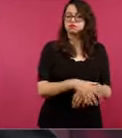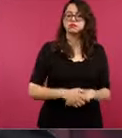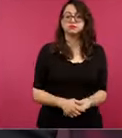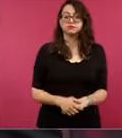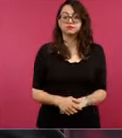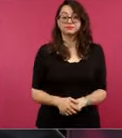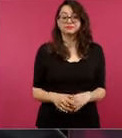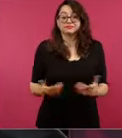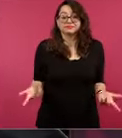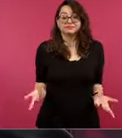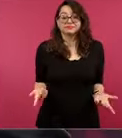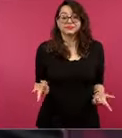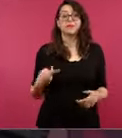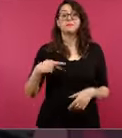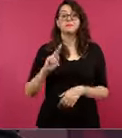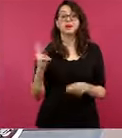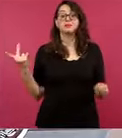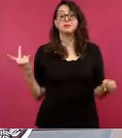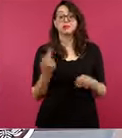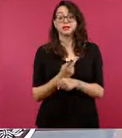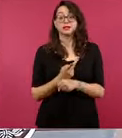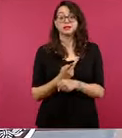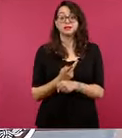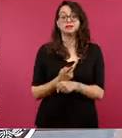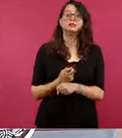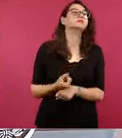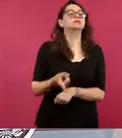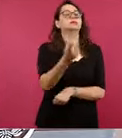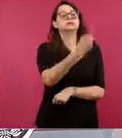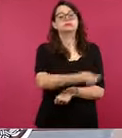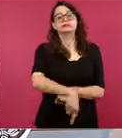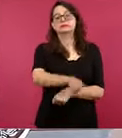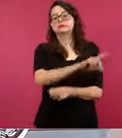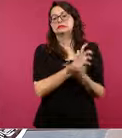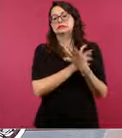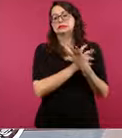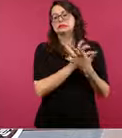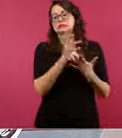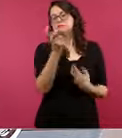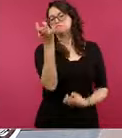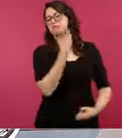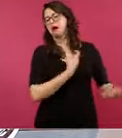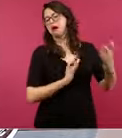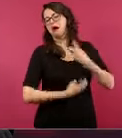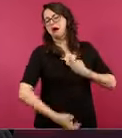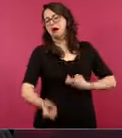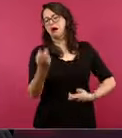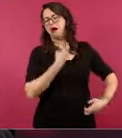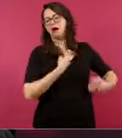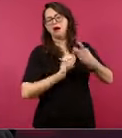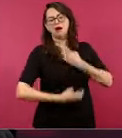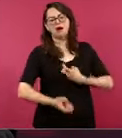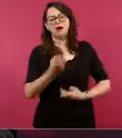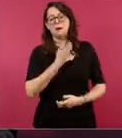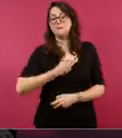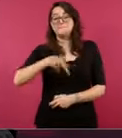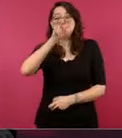extremos de insultos al presidente que no se veían antes.